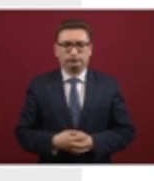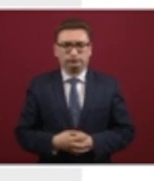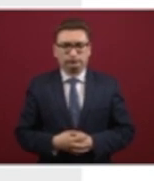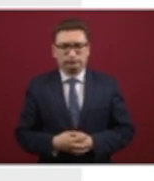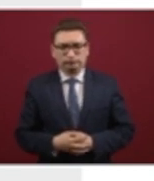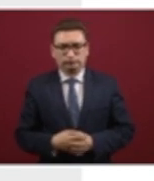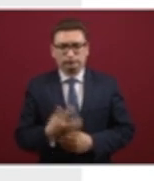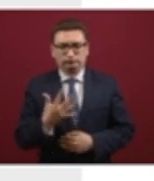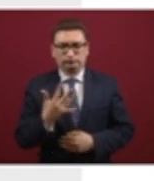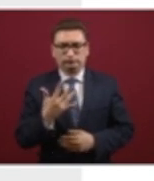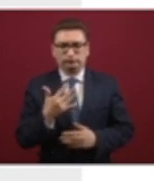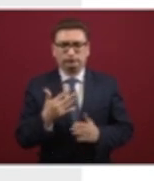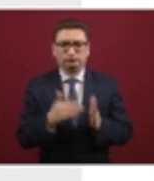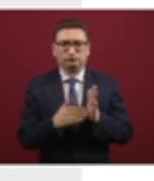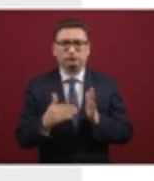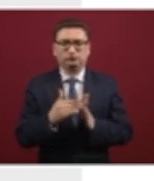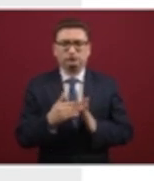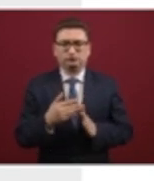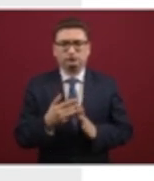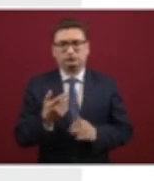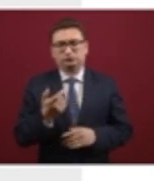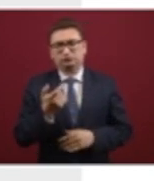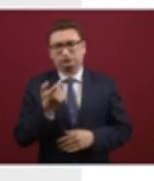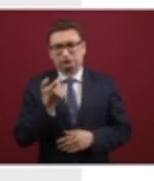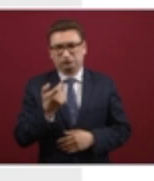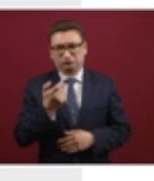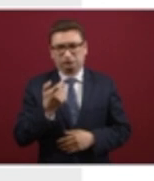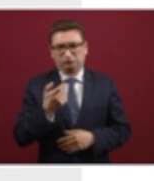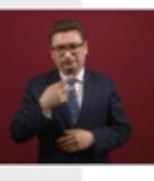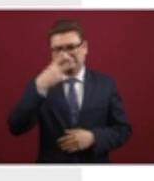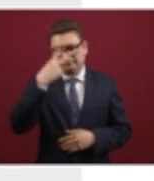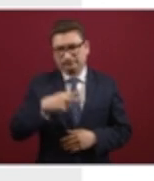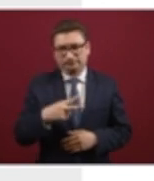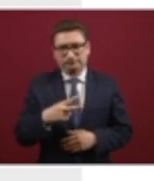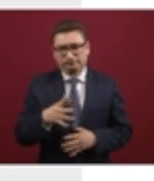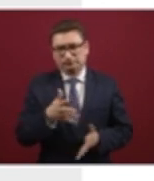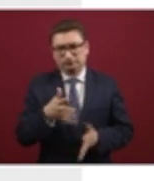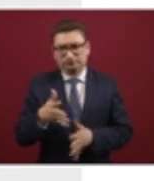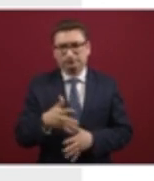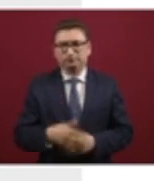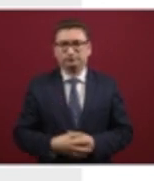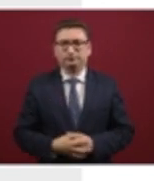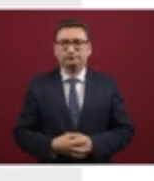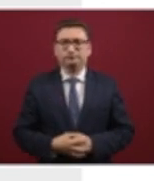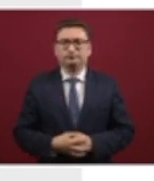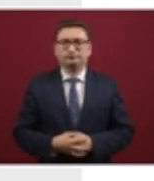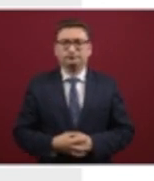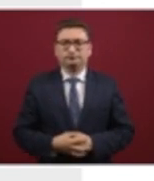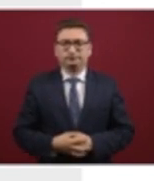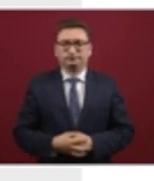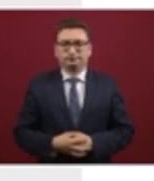50 millones de pesos aproximados, si hago bien las cuentas.